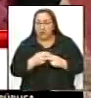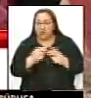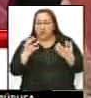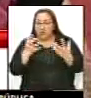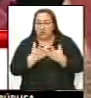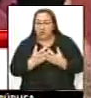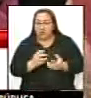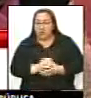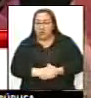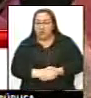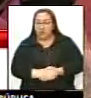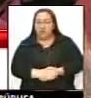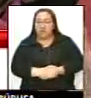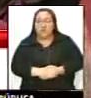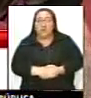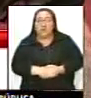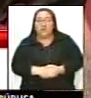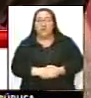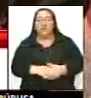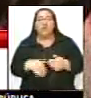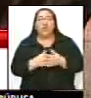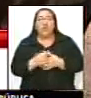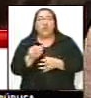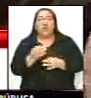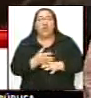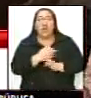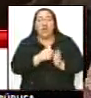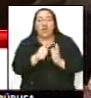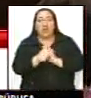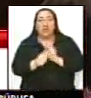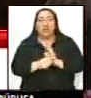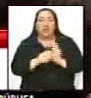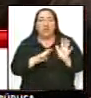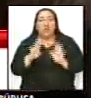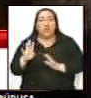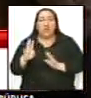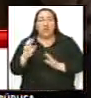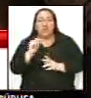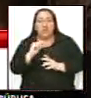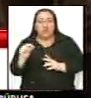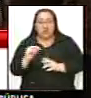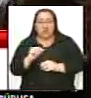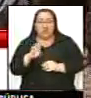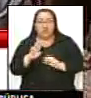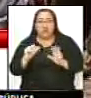concordancia con lo que establece el artículo 29 y el párrafo